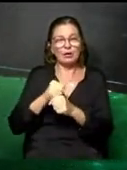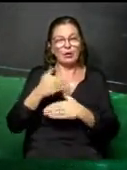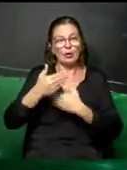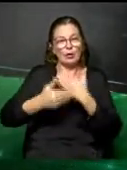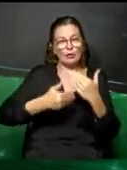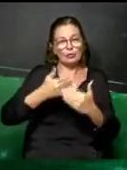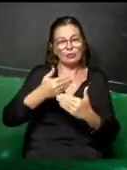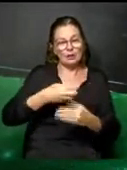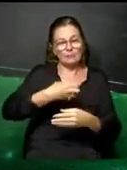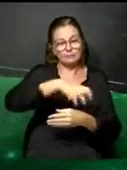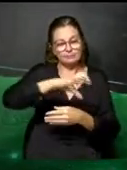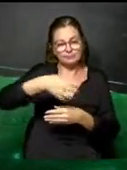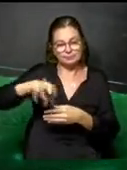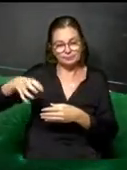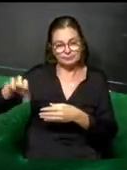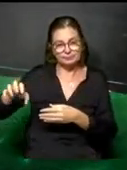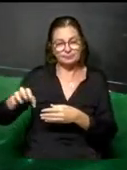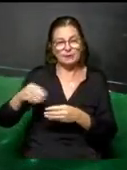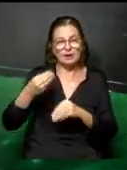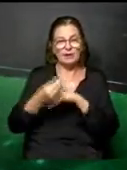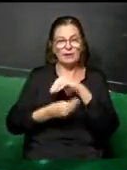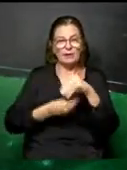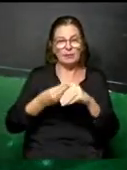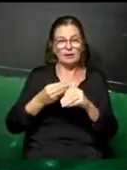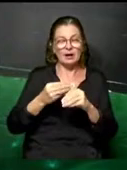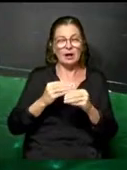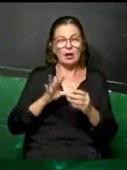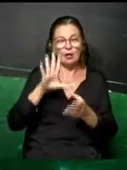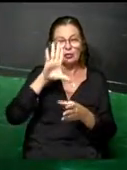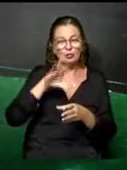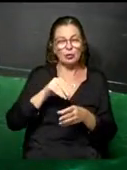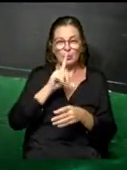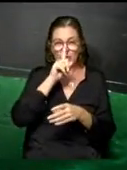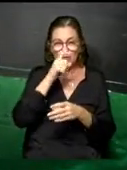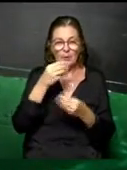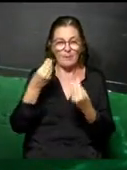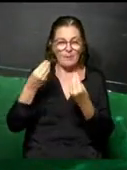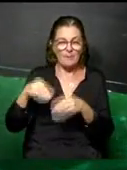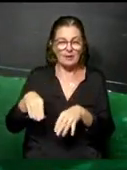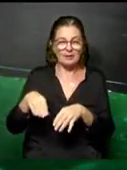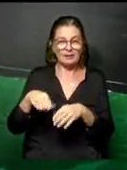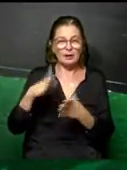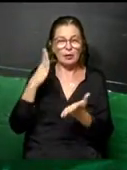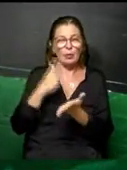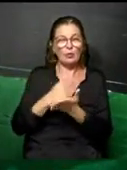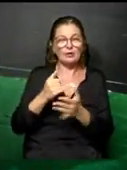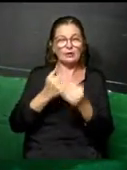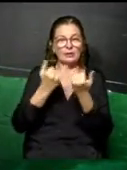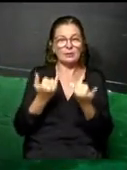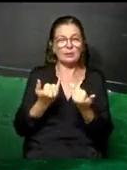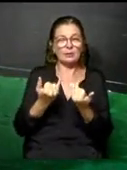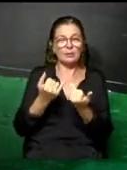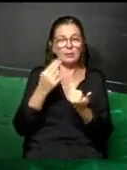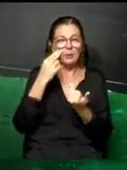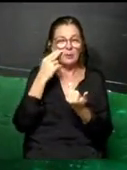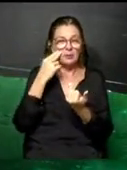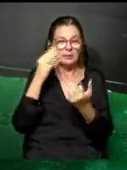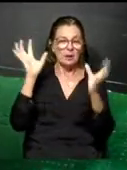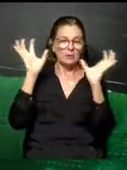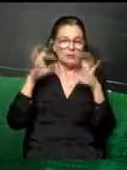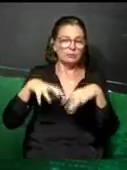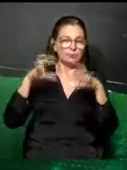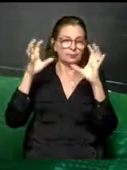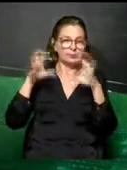y distribuyendo donaciones para familias de todo Montevideo que sufrieron pérdidas en los últimos días debido a las fuertes